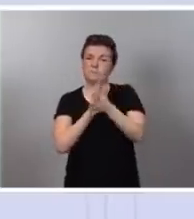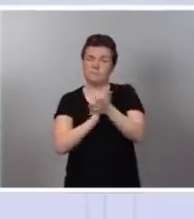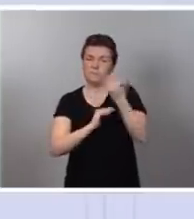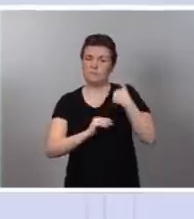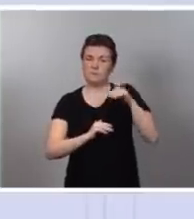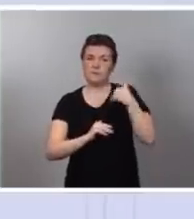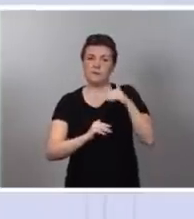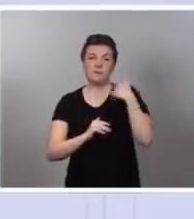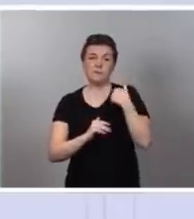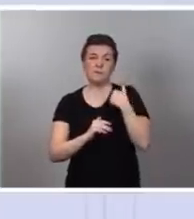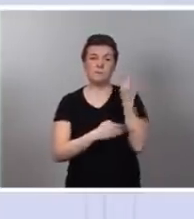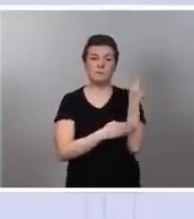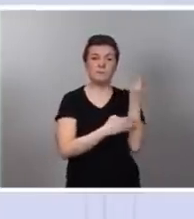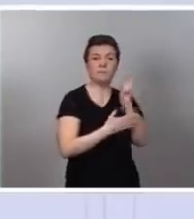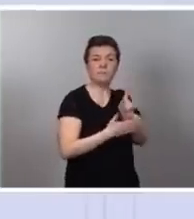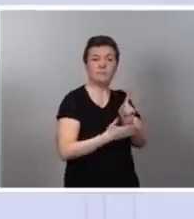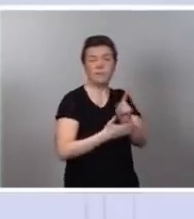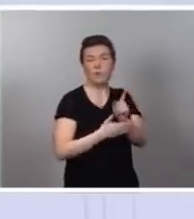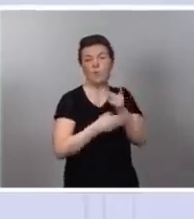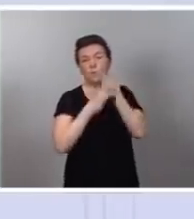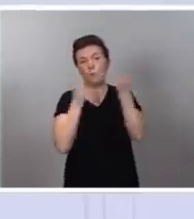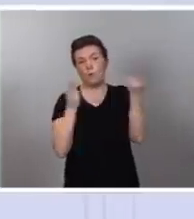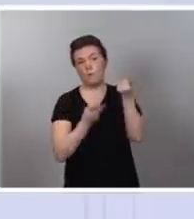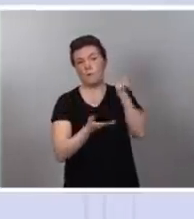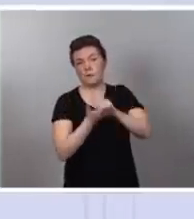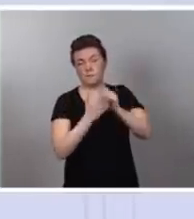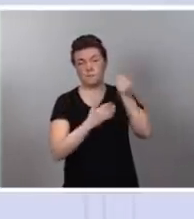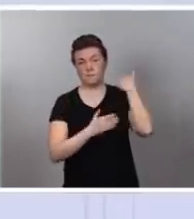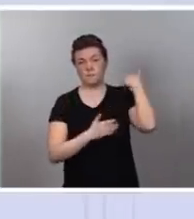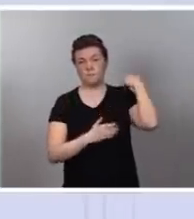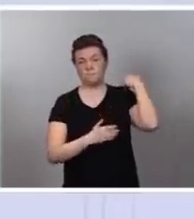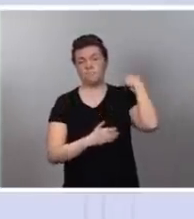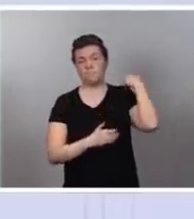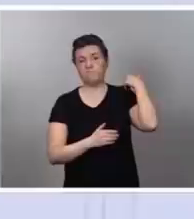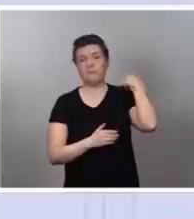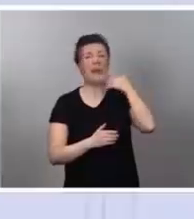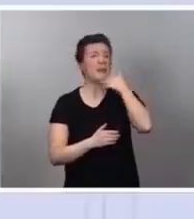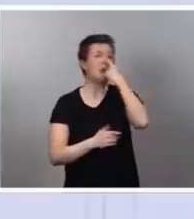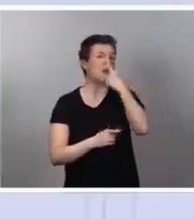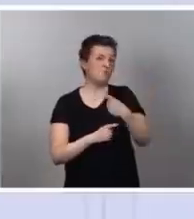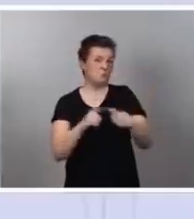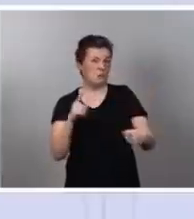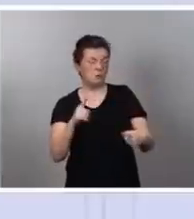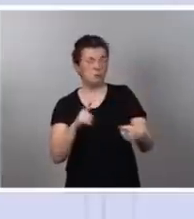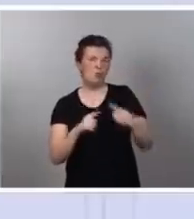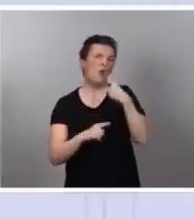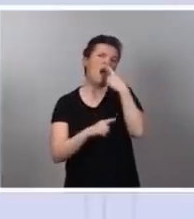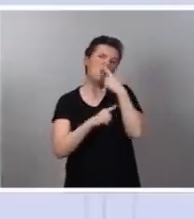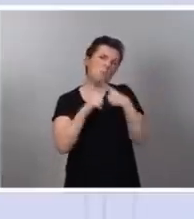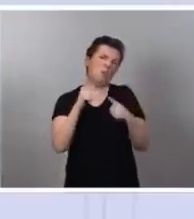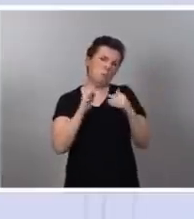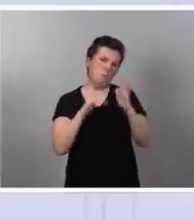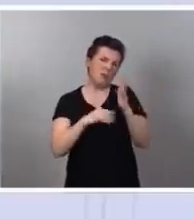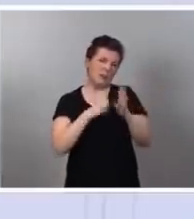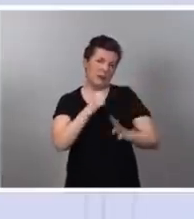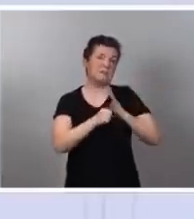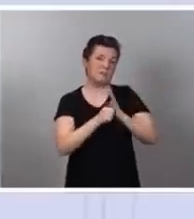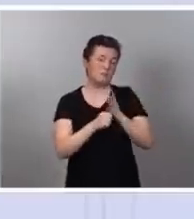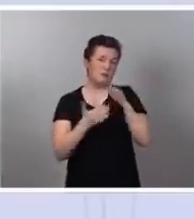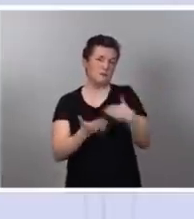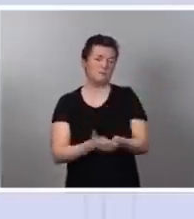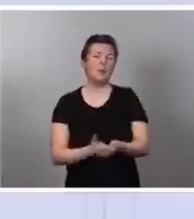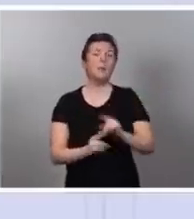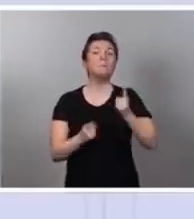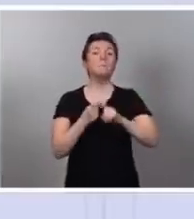empresas hasta ver, pues por ejemplo, a grandes financiadores de Joseph Biden, por ejemplo, como Netflix, que en su momento le